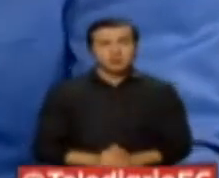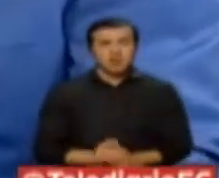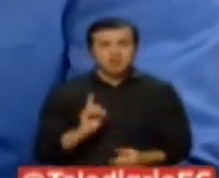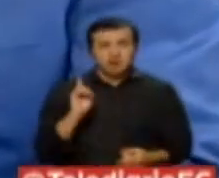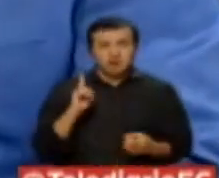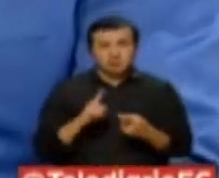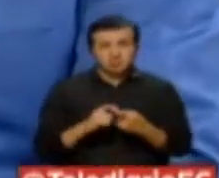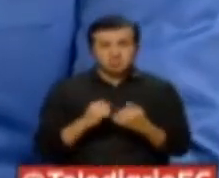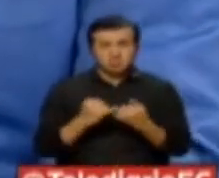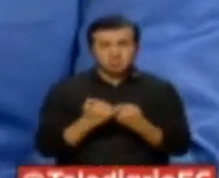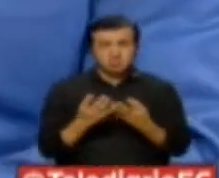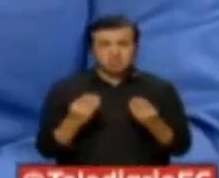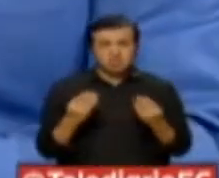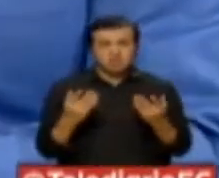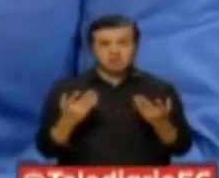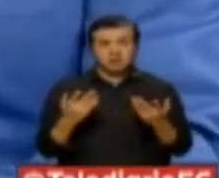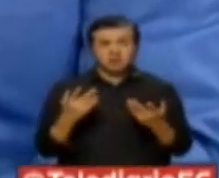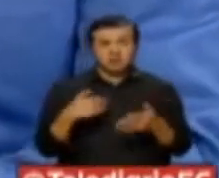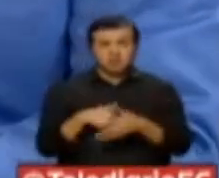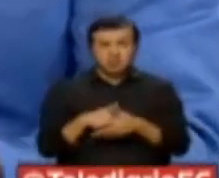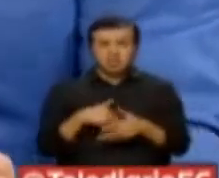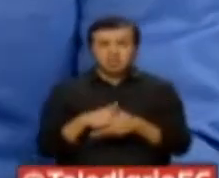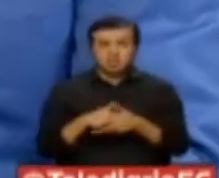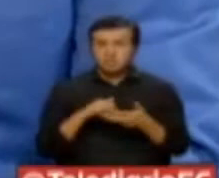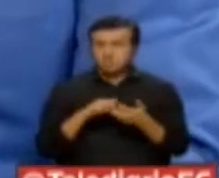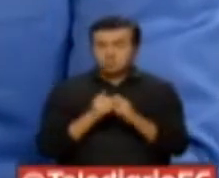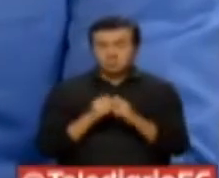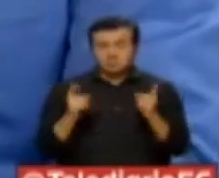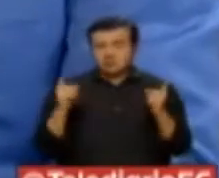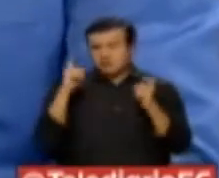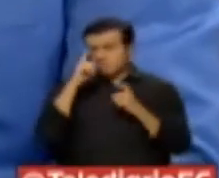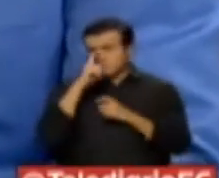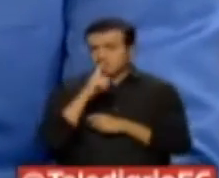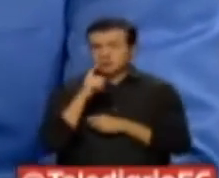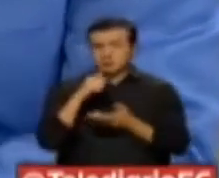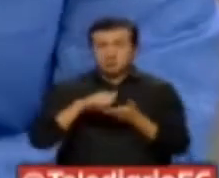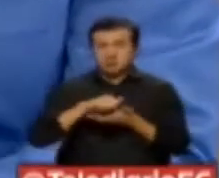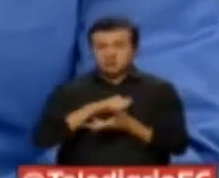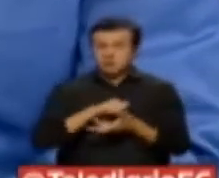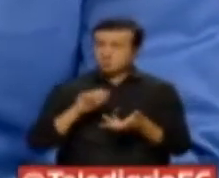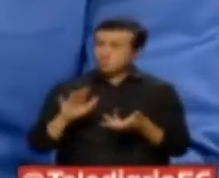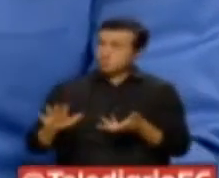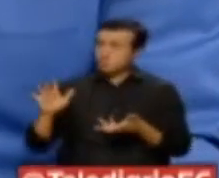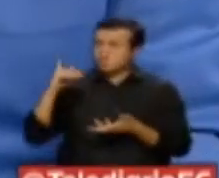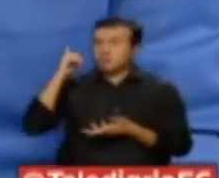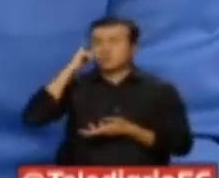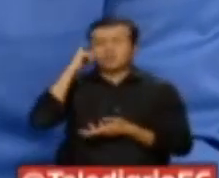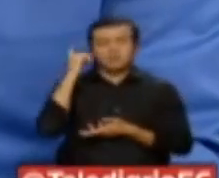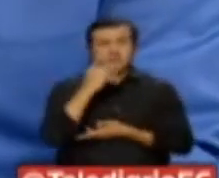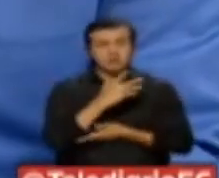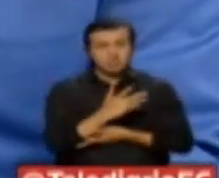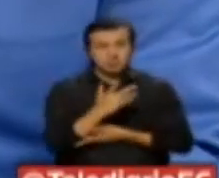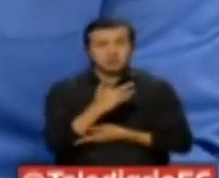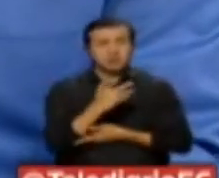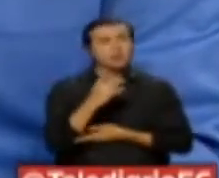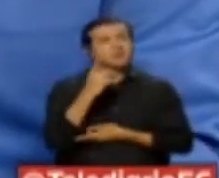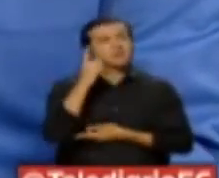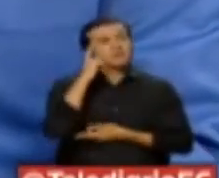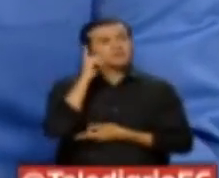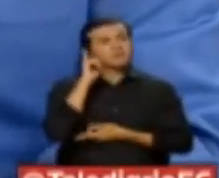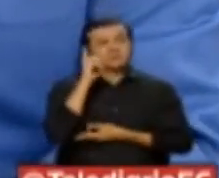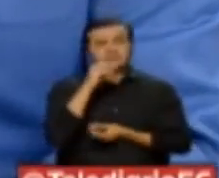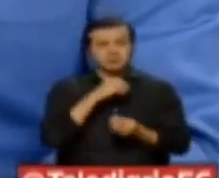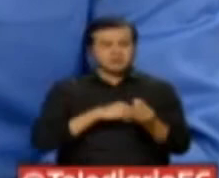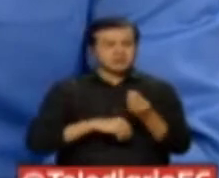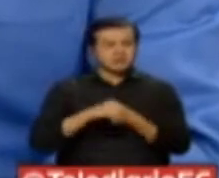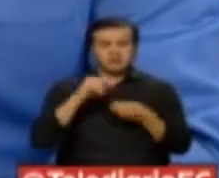existen obstáculos limitaciones para el ingreso de la tumba aún tomando en cuenta que hay perspectivas de